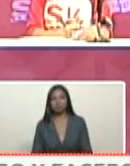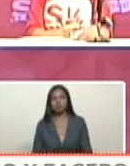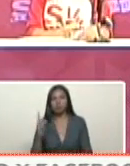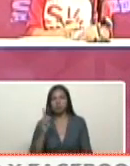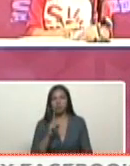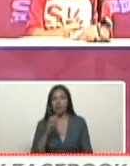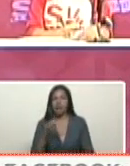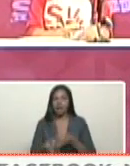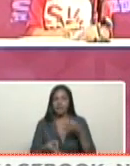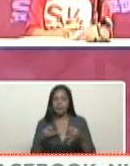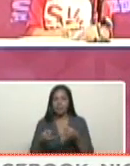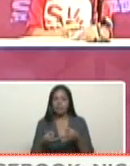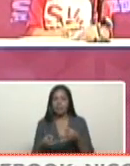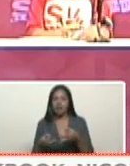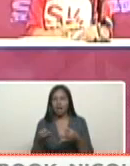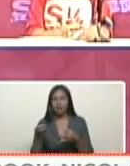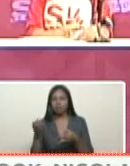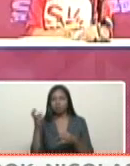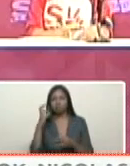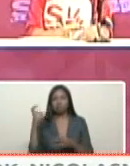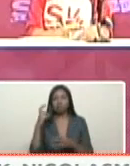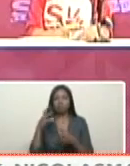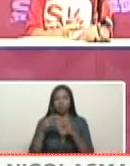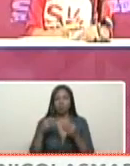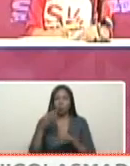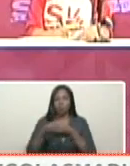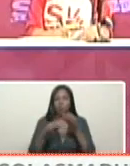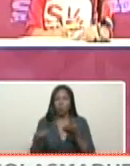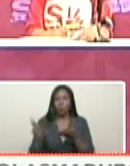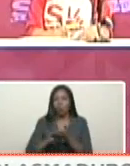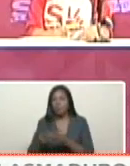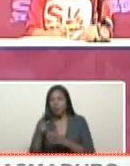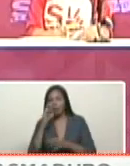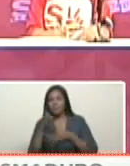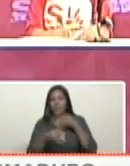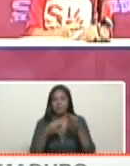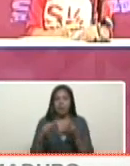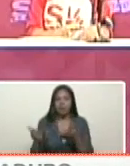explicar, escuchar, volver a explicar, volver a escuchar, volver a explicar.